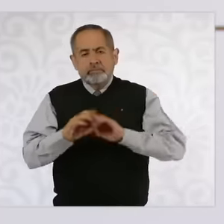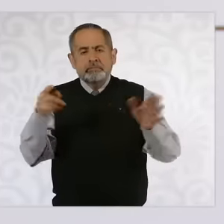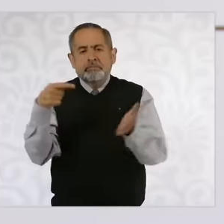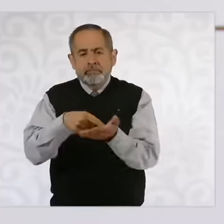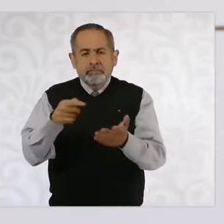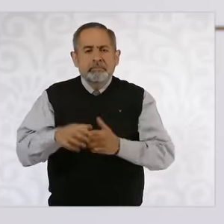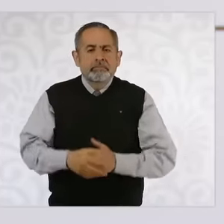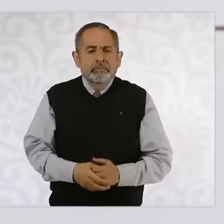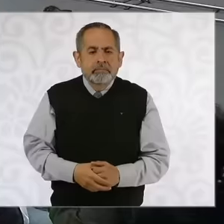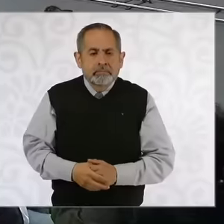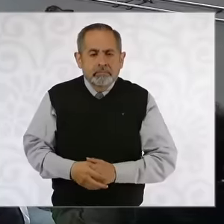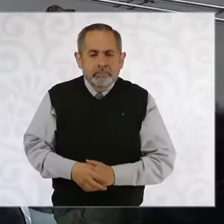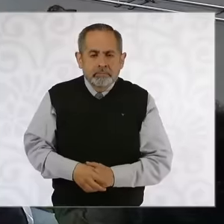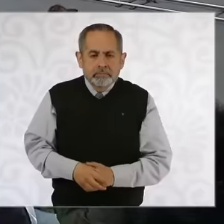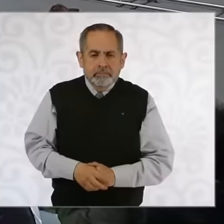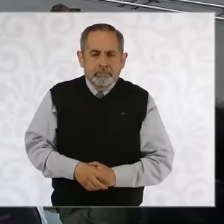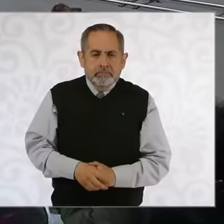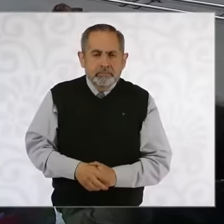¿Cómo?